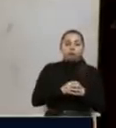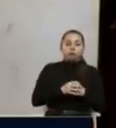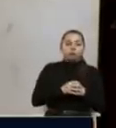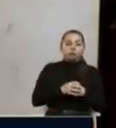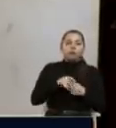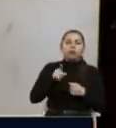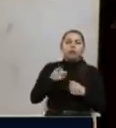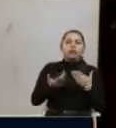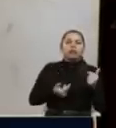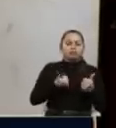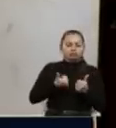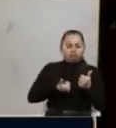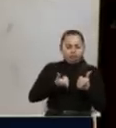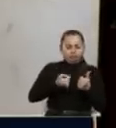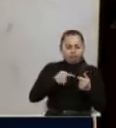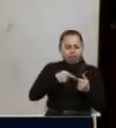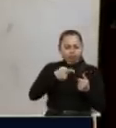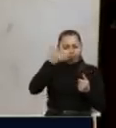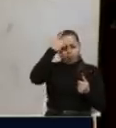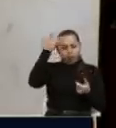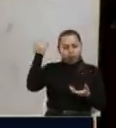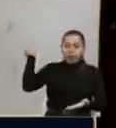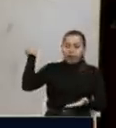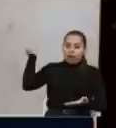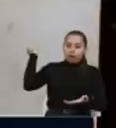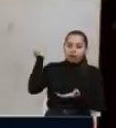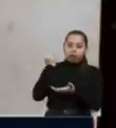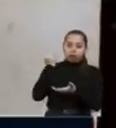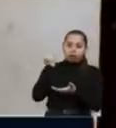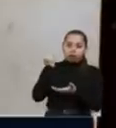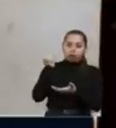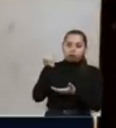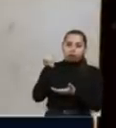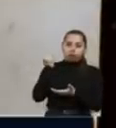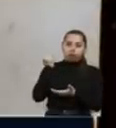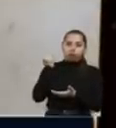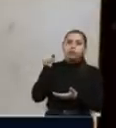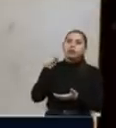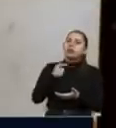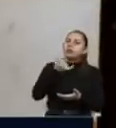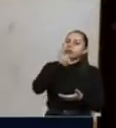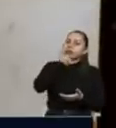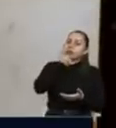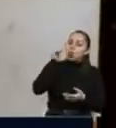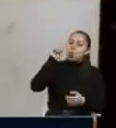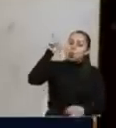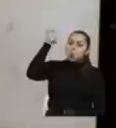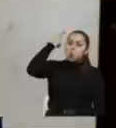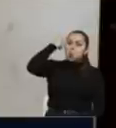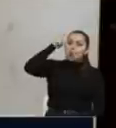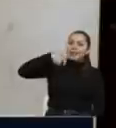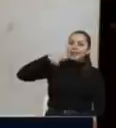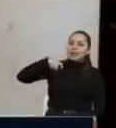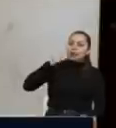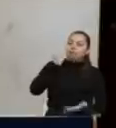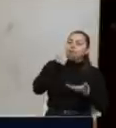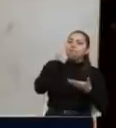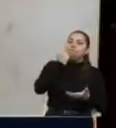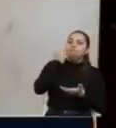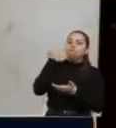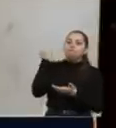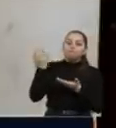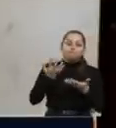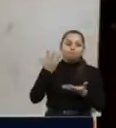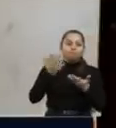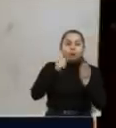a qué obedecía esa reducción. En un momento en que el gobierno necesitaba recursos para